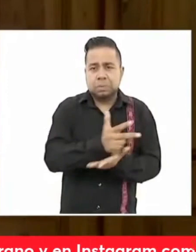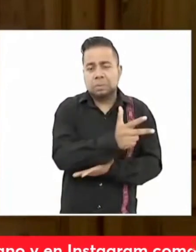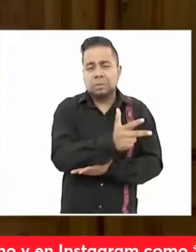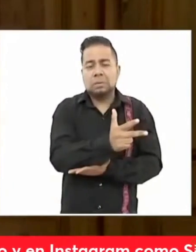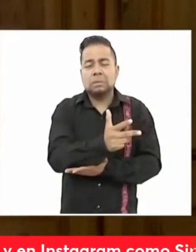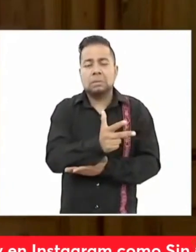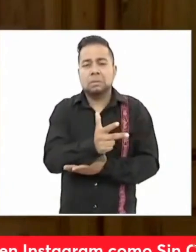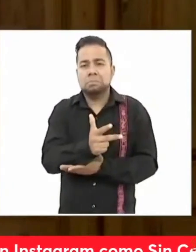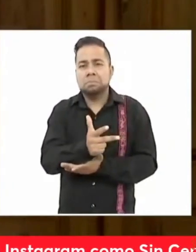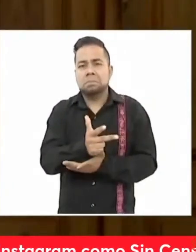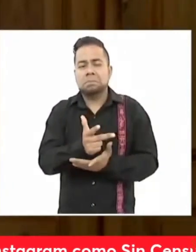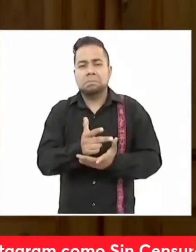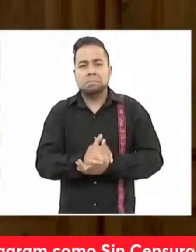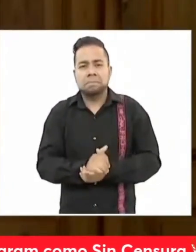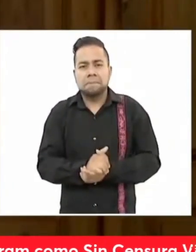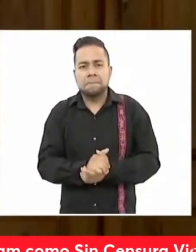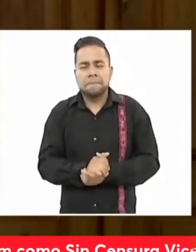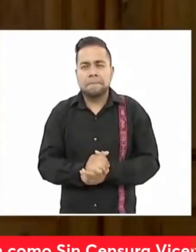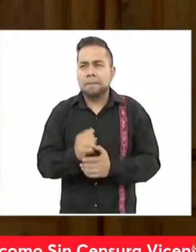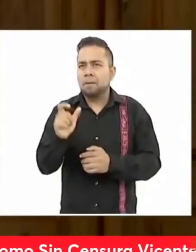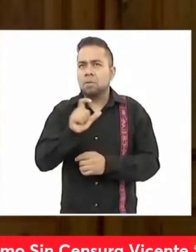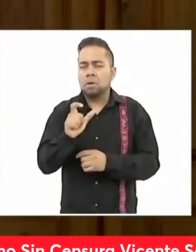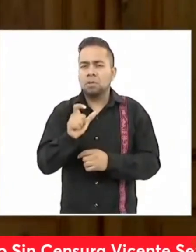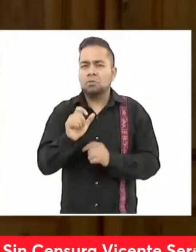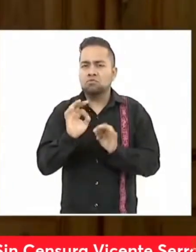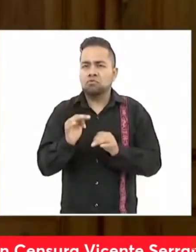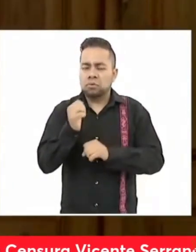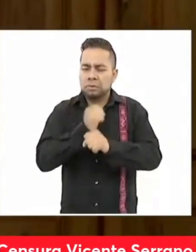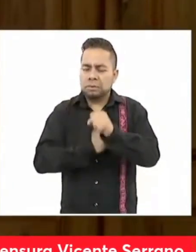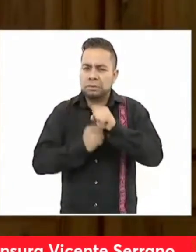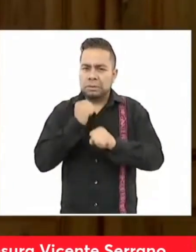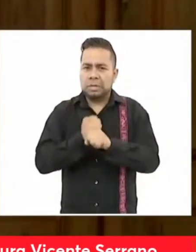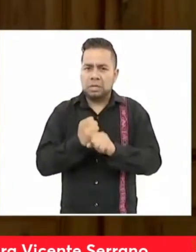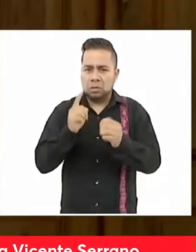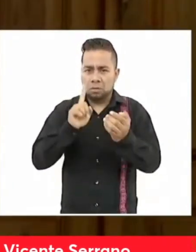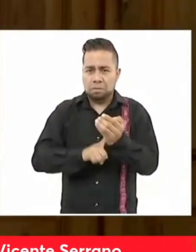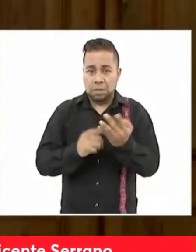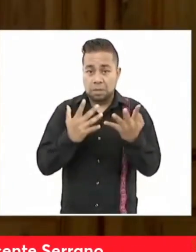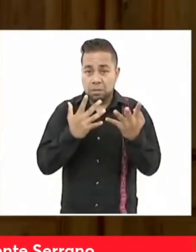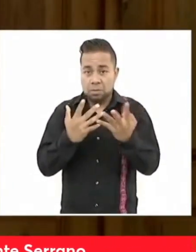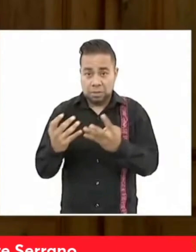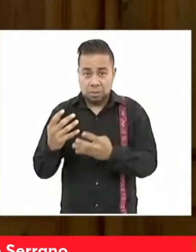lo hace en 1914,